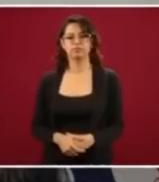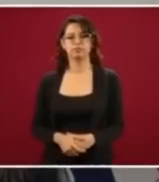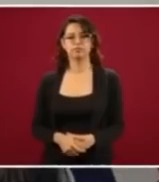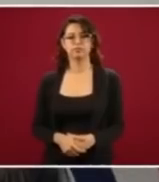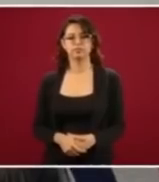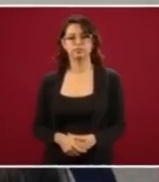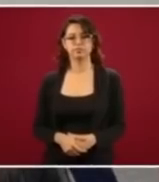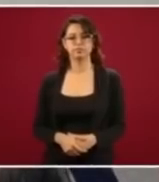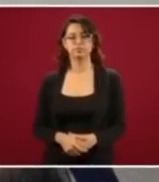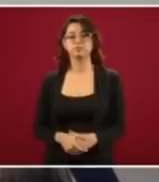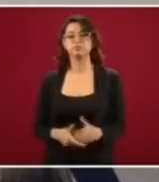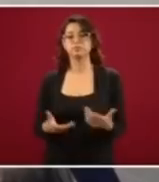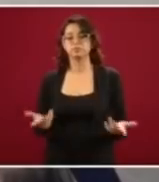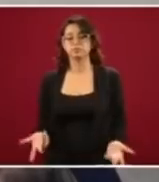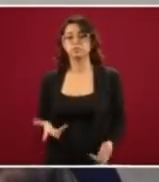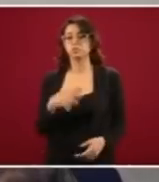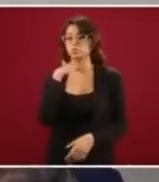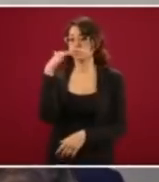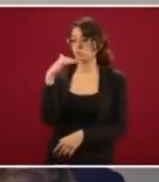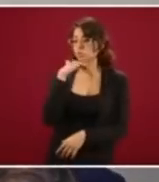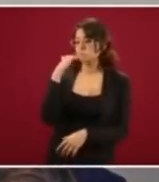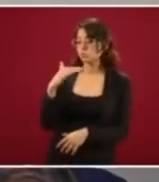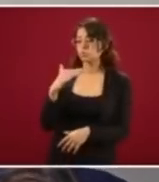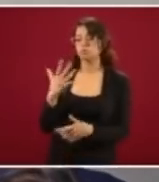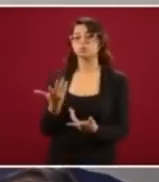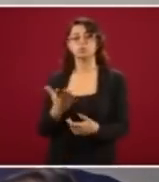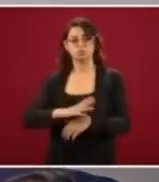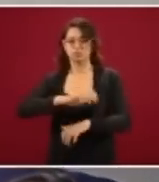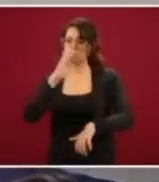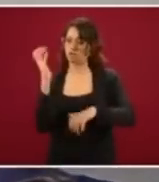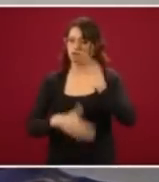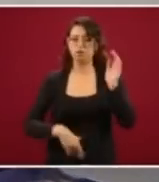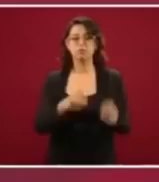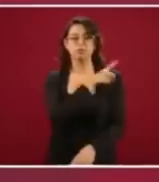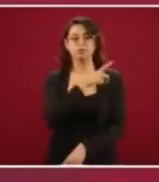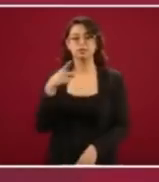y que se tiene que acabar con la corrupción y con la impunidad,